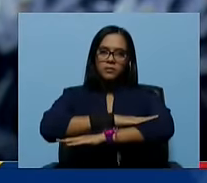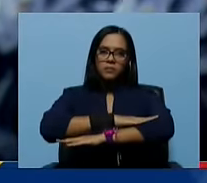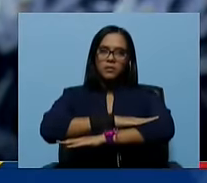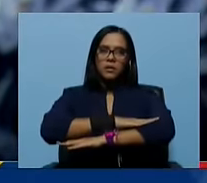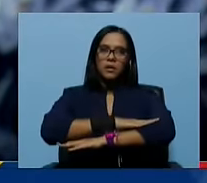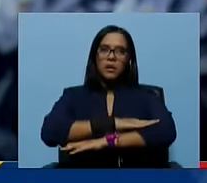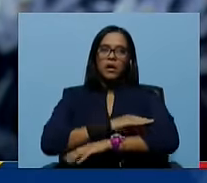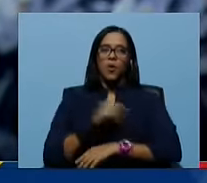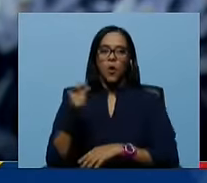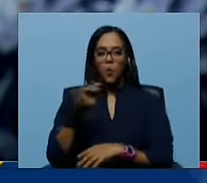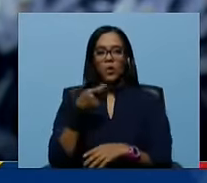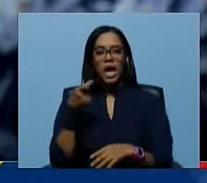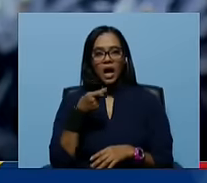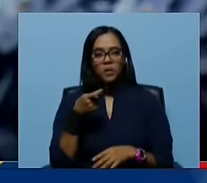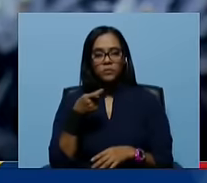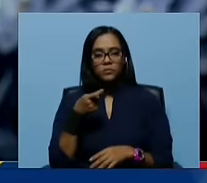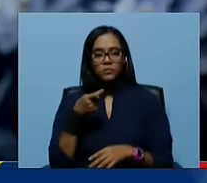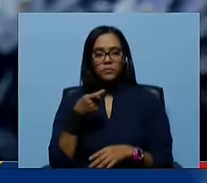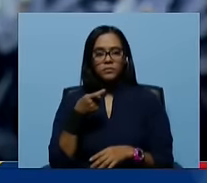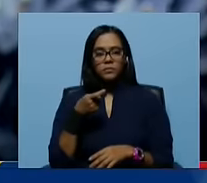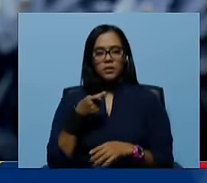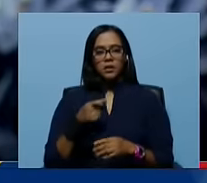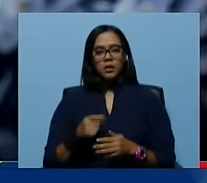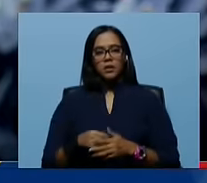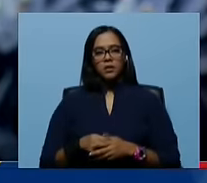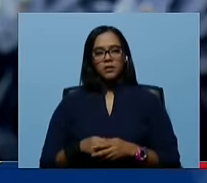los buscaron, y